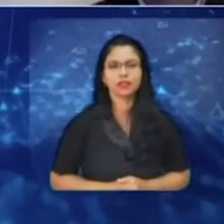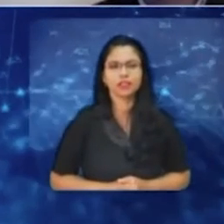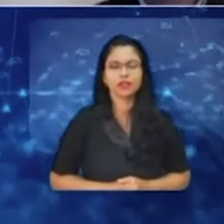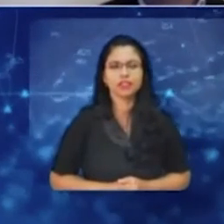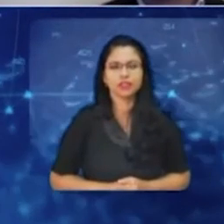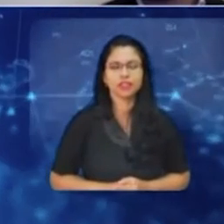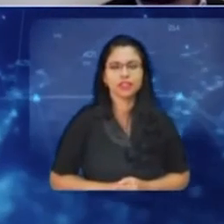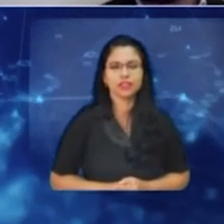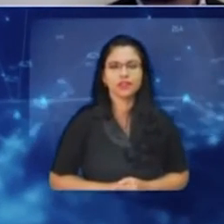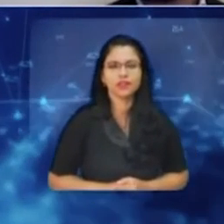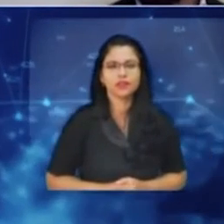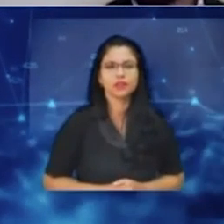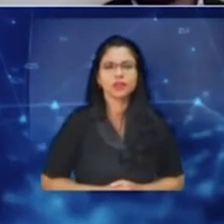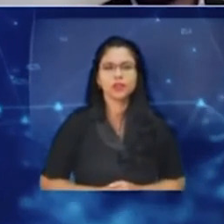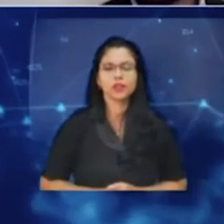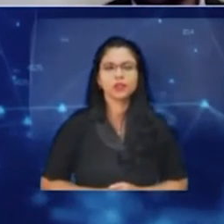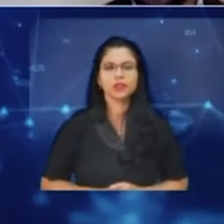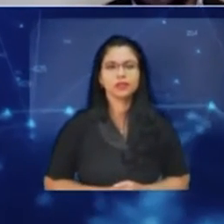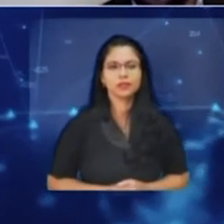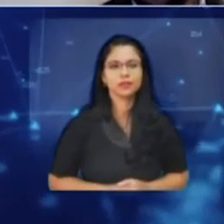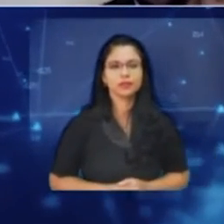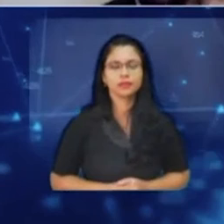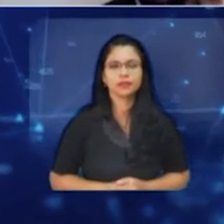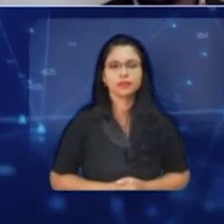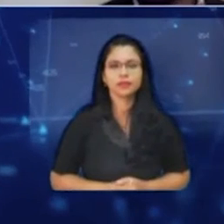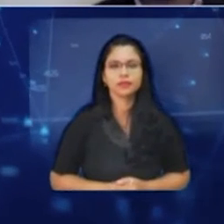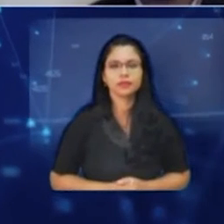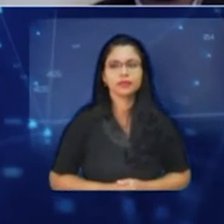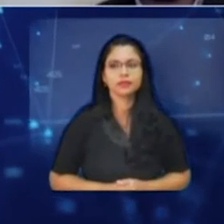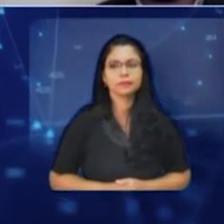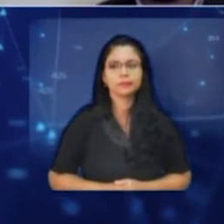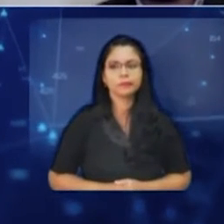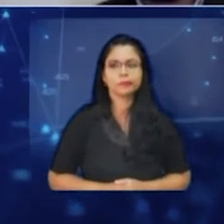un poco de las bandas que la industria satelital está pensando como, digamos, las